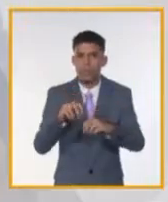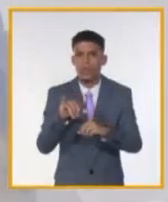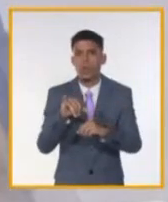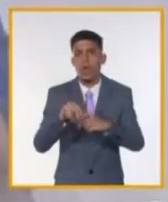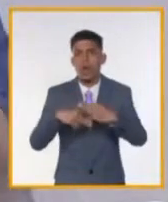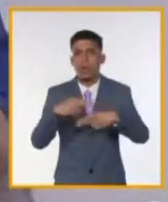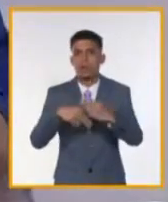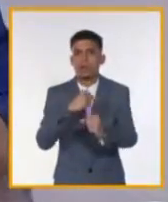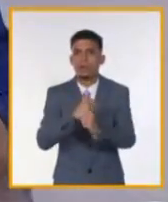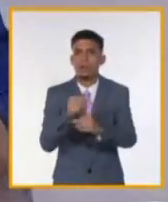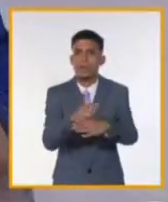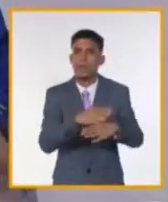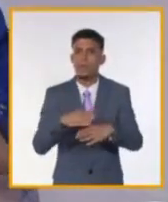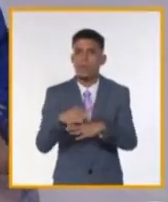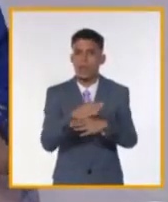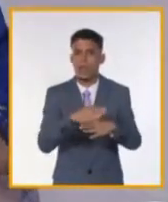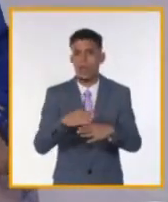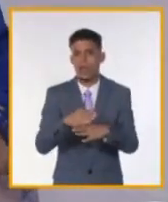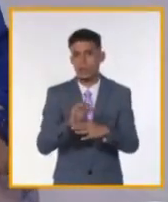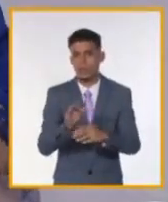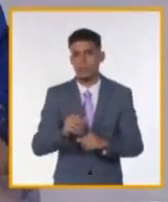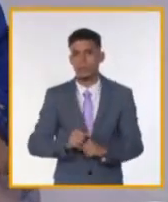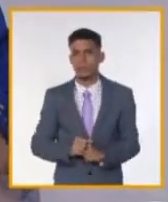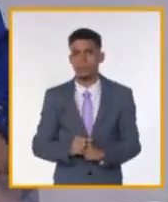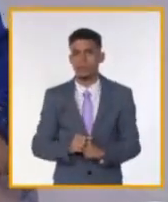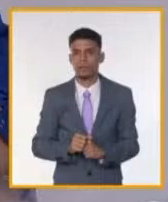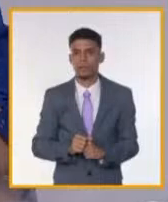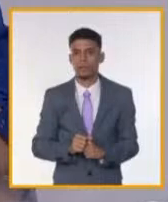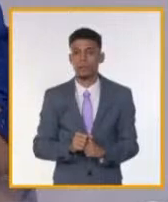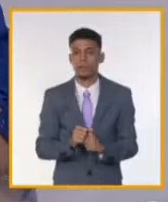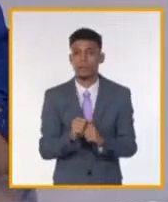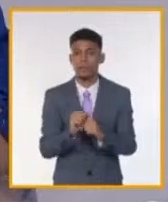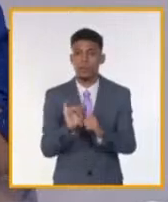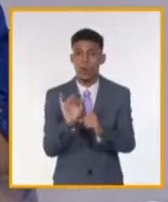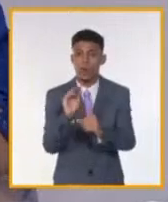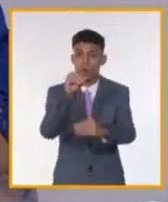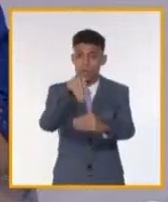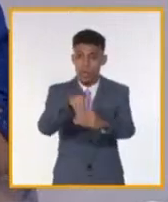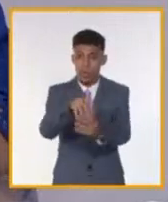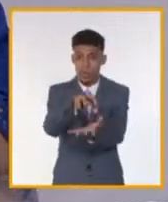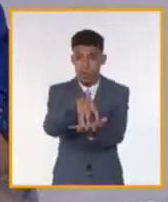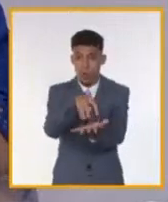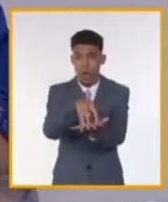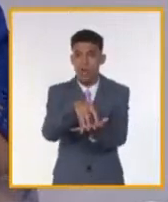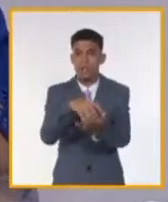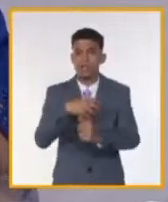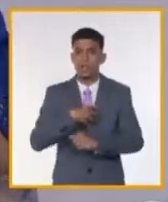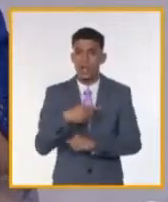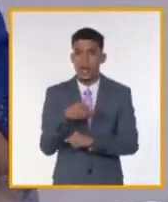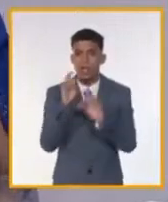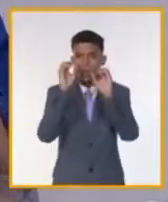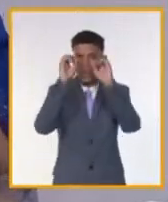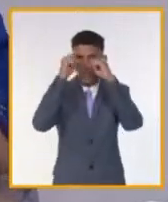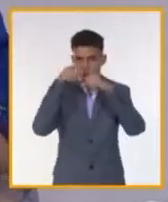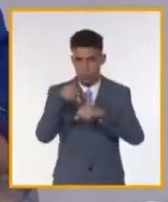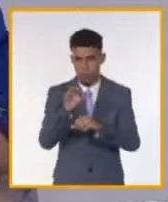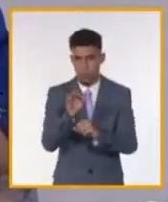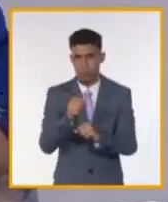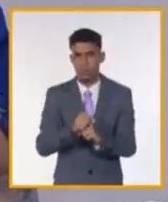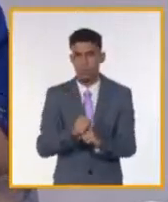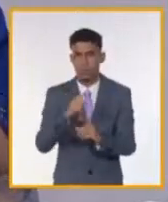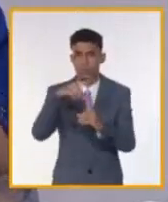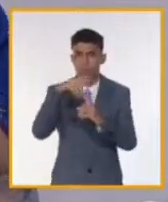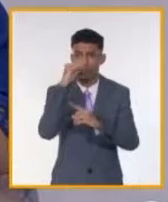peligrosos. Tiene dentro de sus instalaciones un laboratorio que con tecnologías de avanzada, dígase